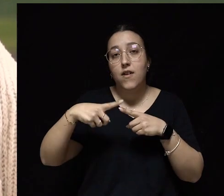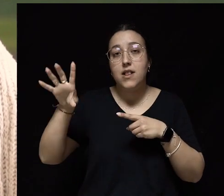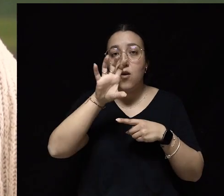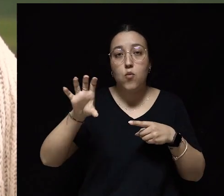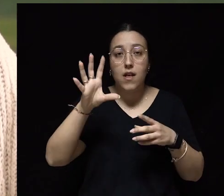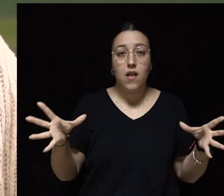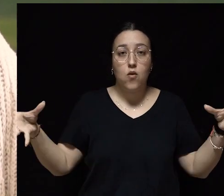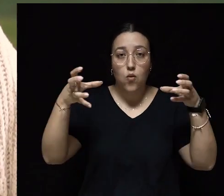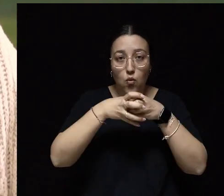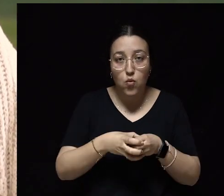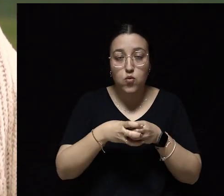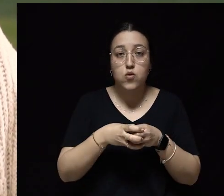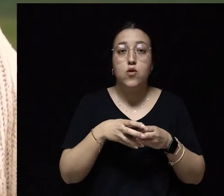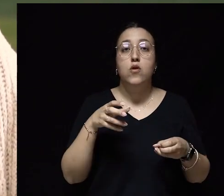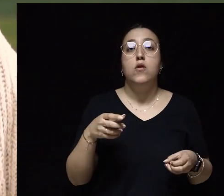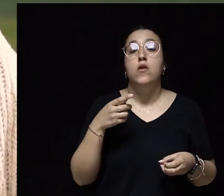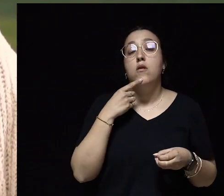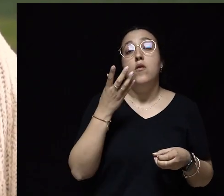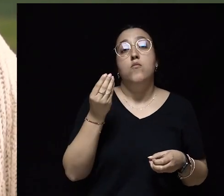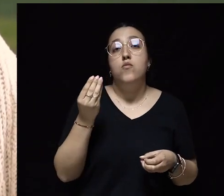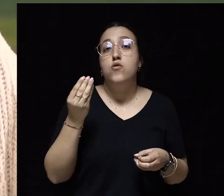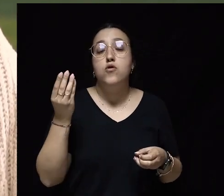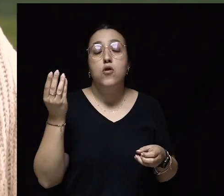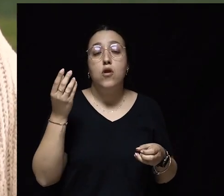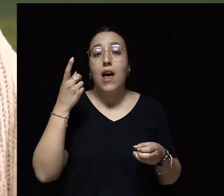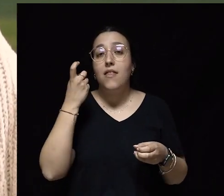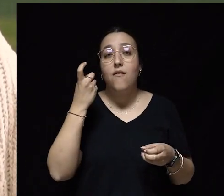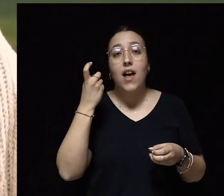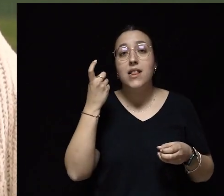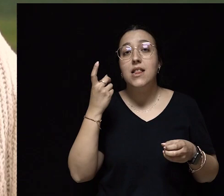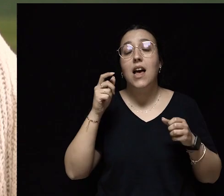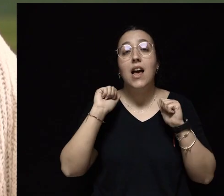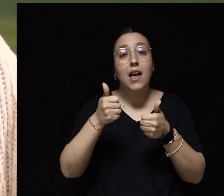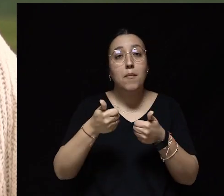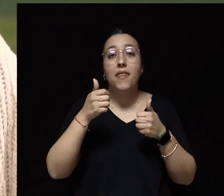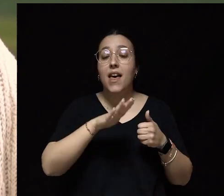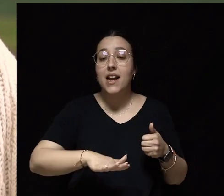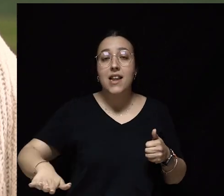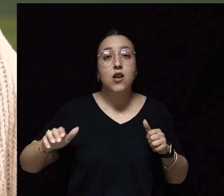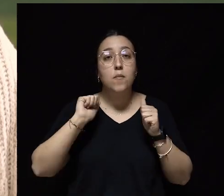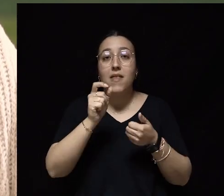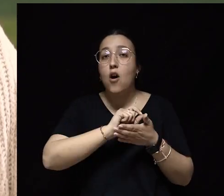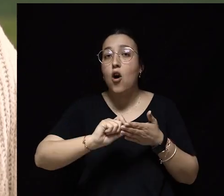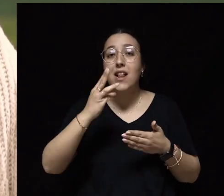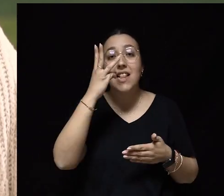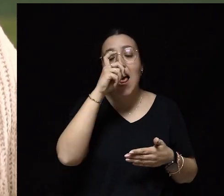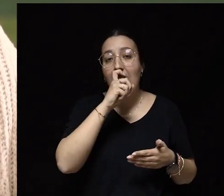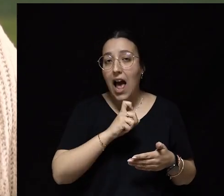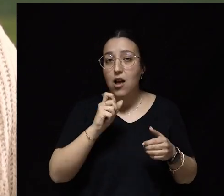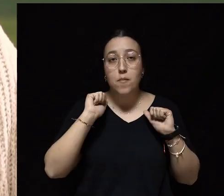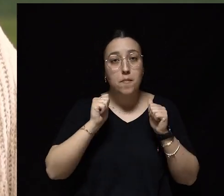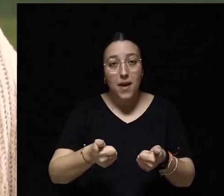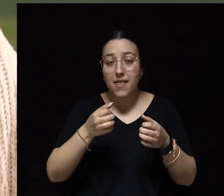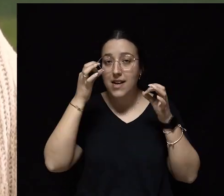varios objetivos que, bajo mi punto de vista, 3 son fundamentales. Empezando por la escolarización temprana.